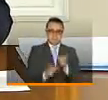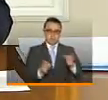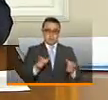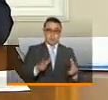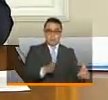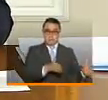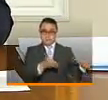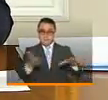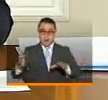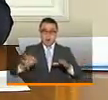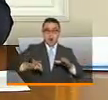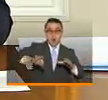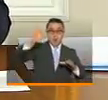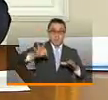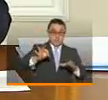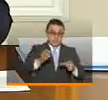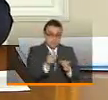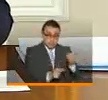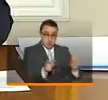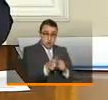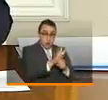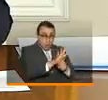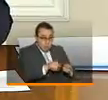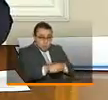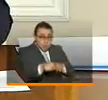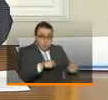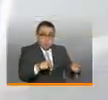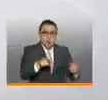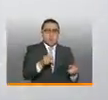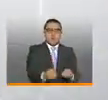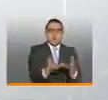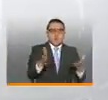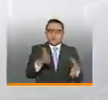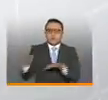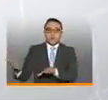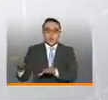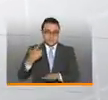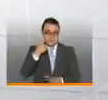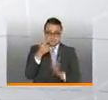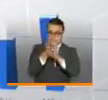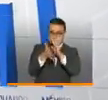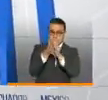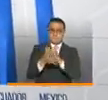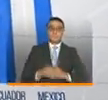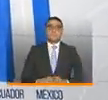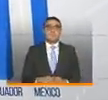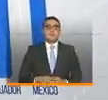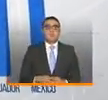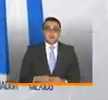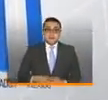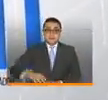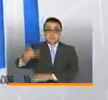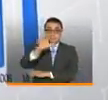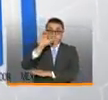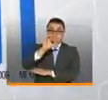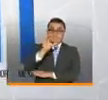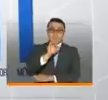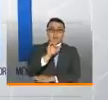personas fallecidas sobre el total de contagiados, lo podemos ver a continuación también. Vemos cómo Colombia registra